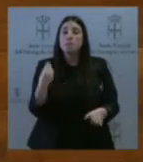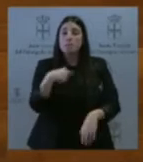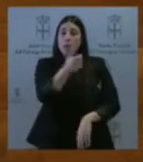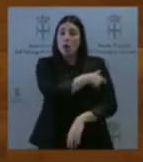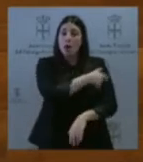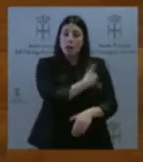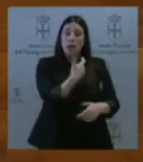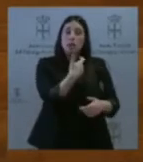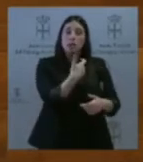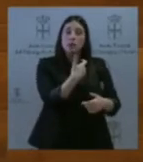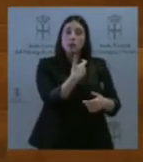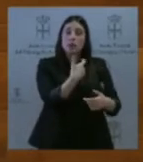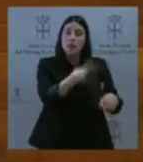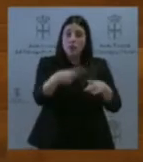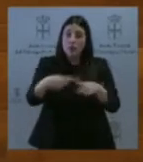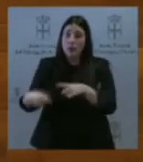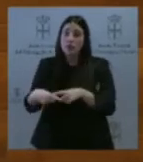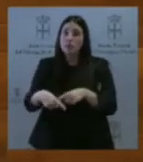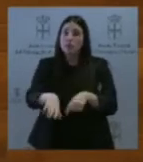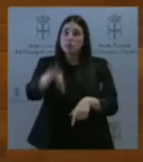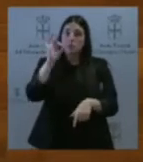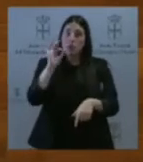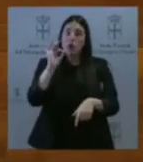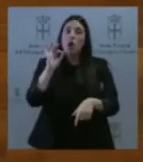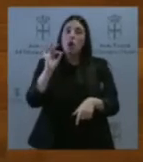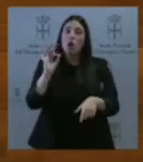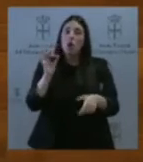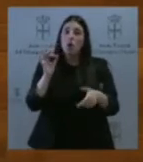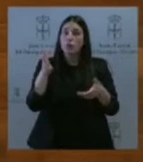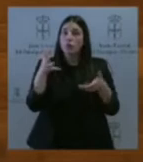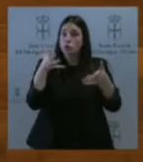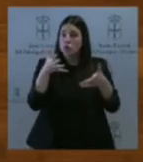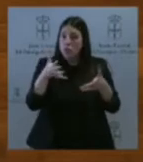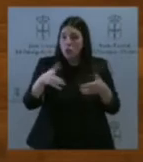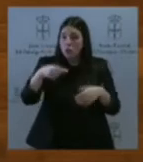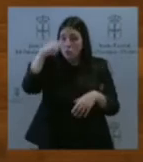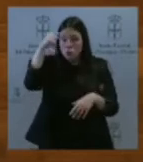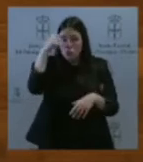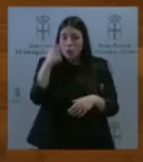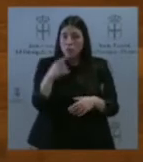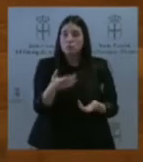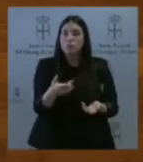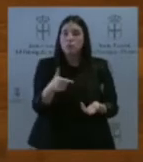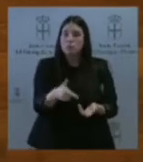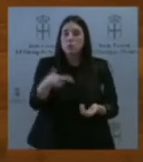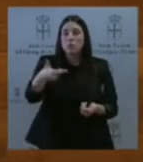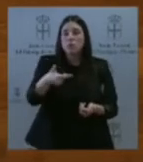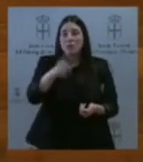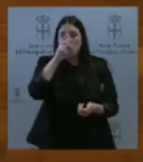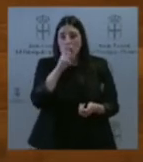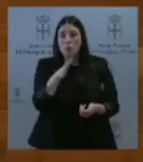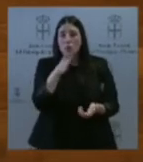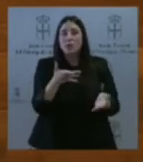Creo que resulta importante recordar estas cosas porque en sí mesmas son garantistas de las decisiones importantes sobre